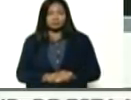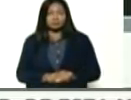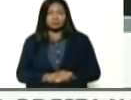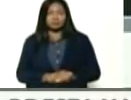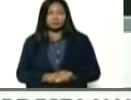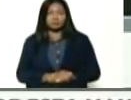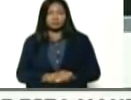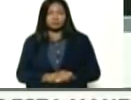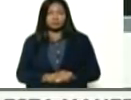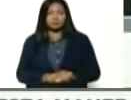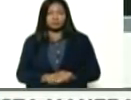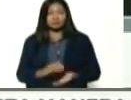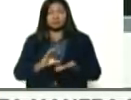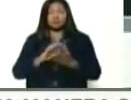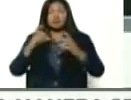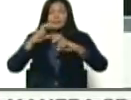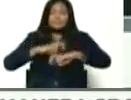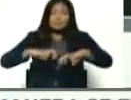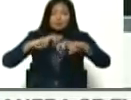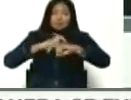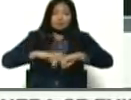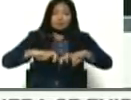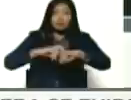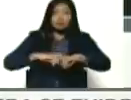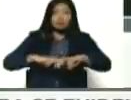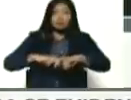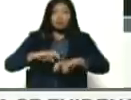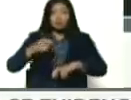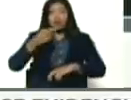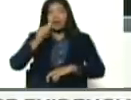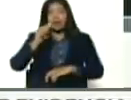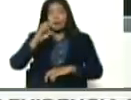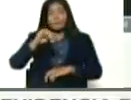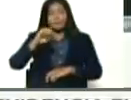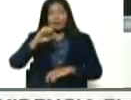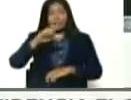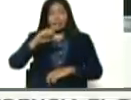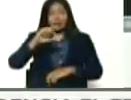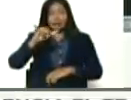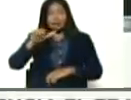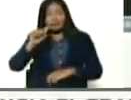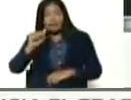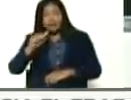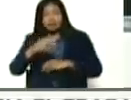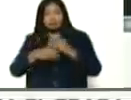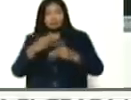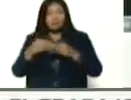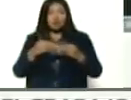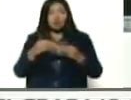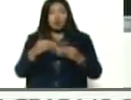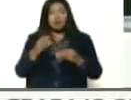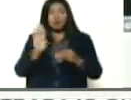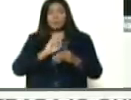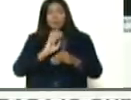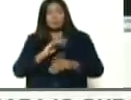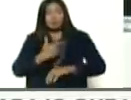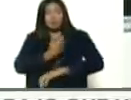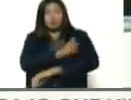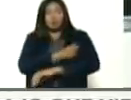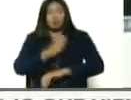el centro de investigación gamal ella creador del spot nivel